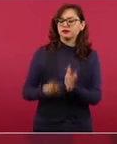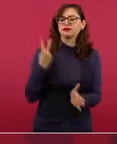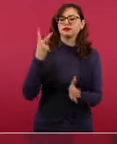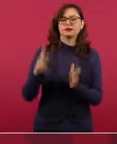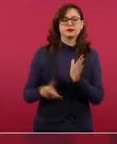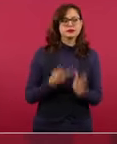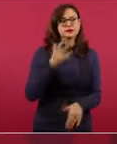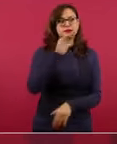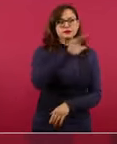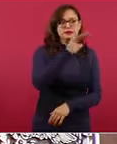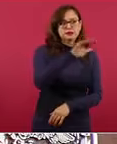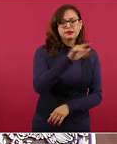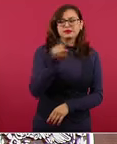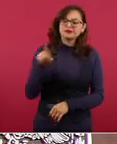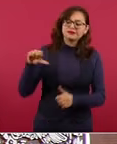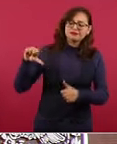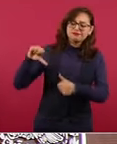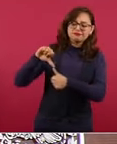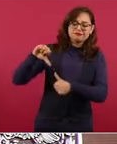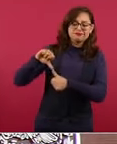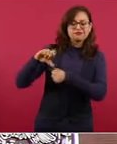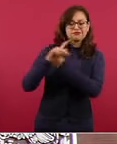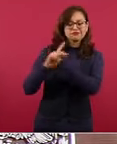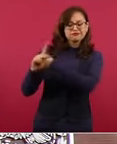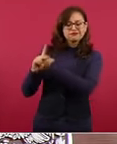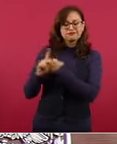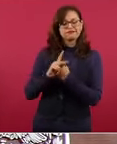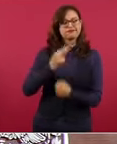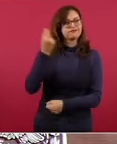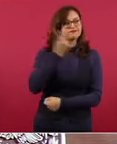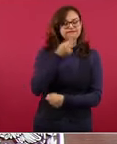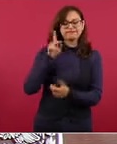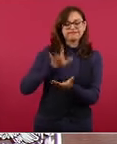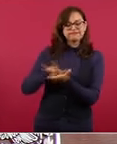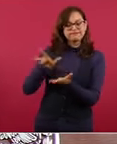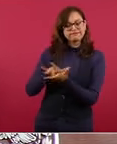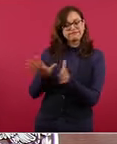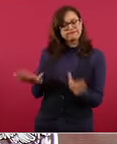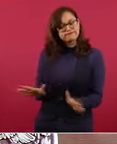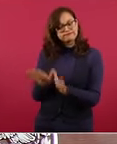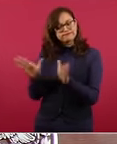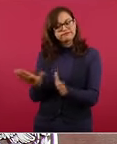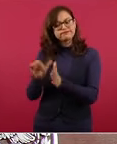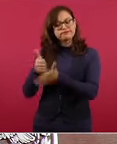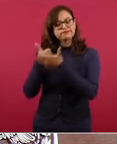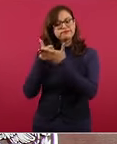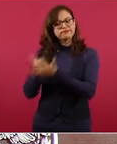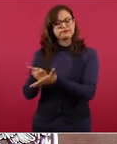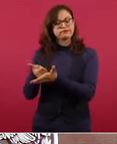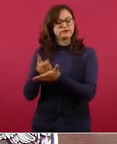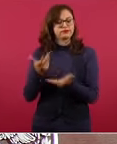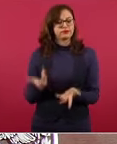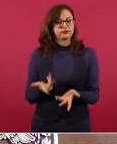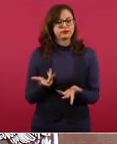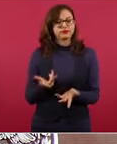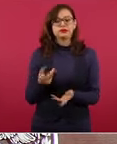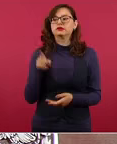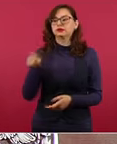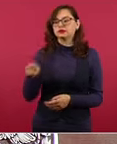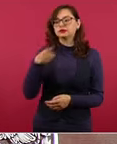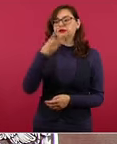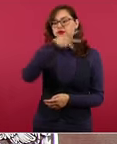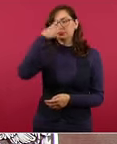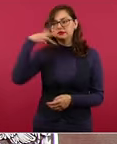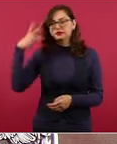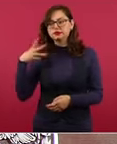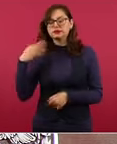y también en que se incrementen las visas temporales de